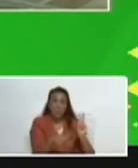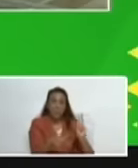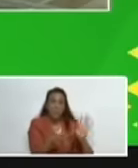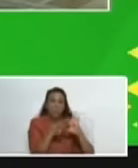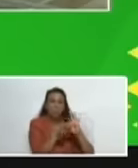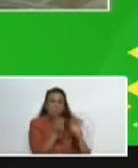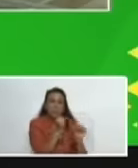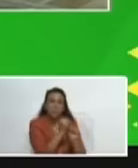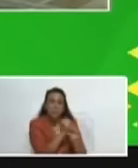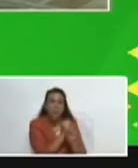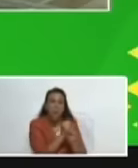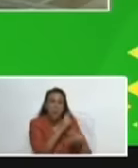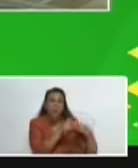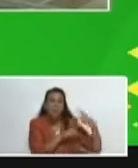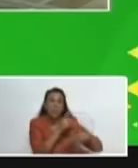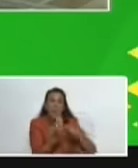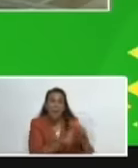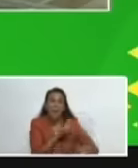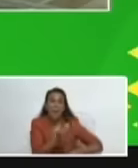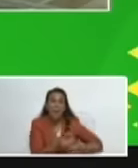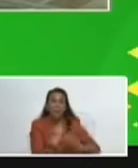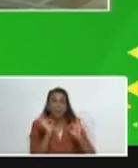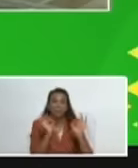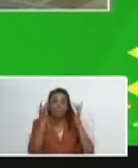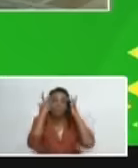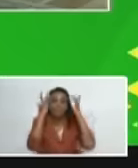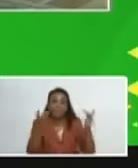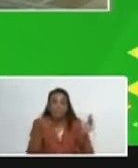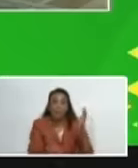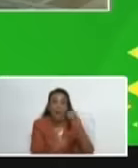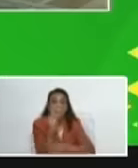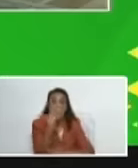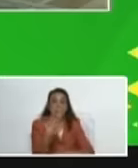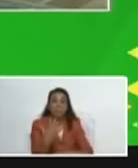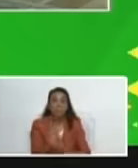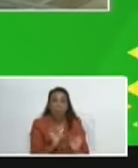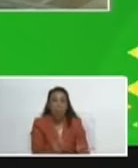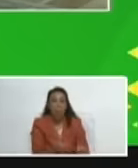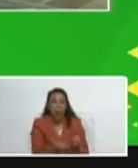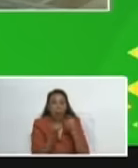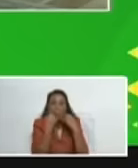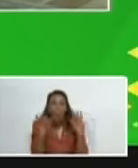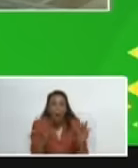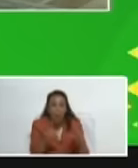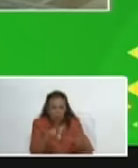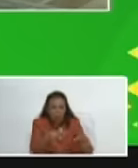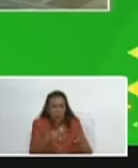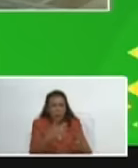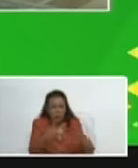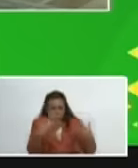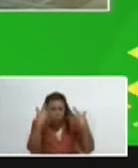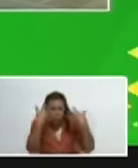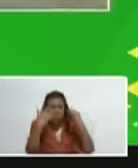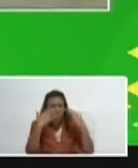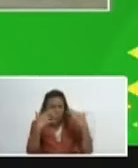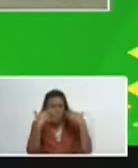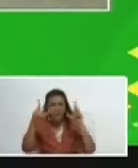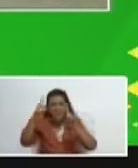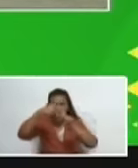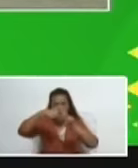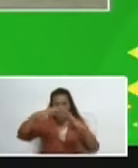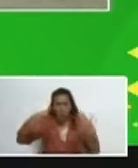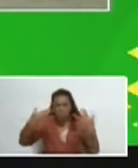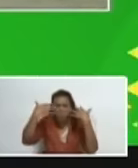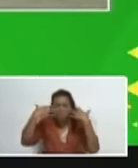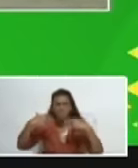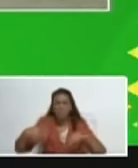producto que Venezuela está creando, imagínense ustedes, compatriotas que me ven y me escuchan.